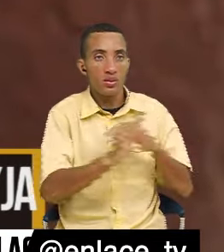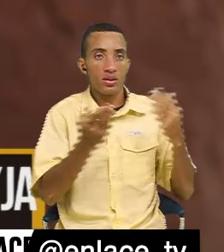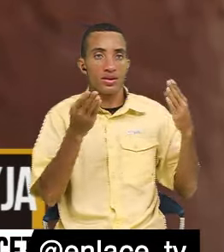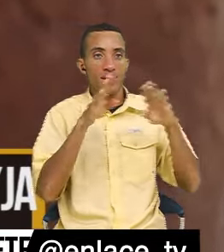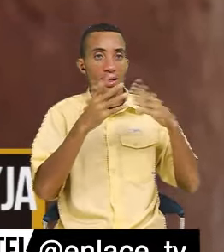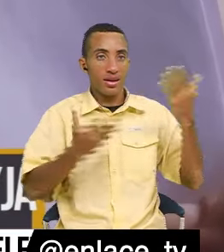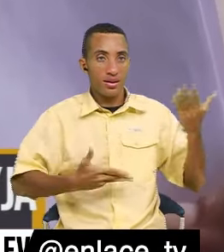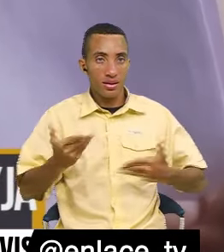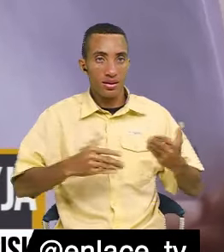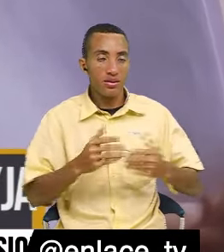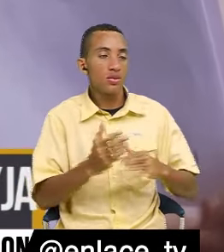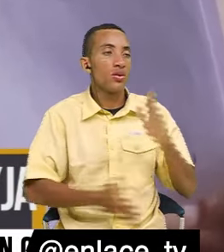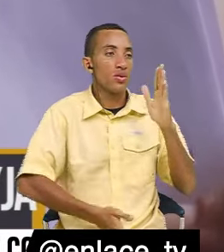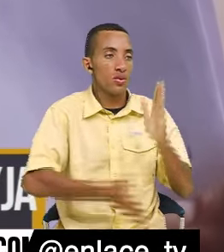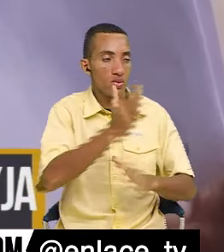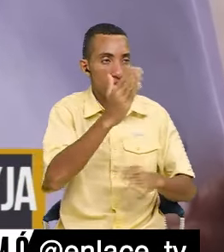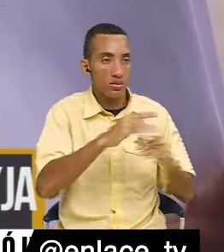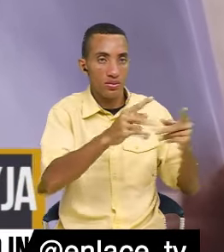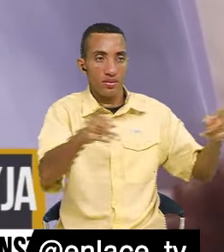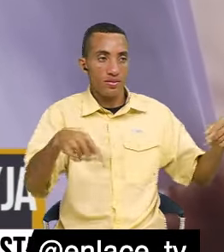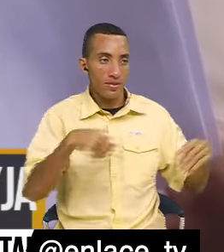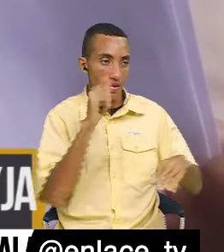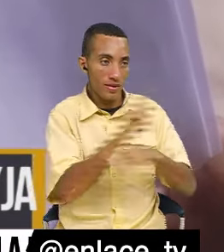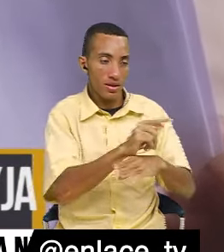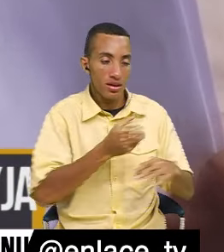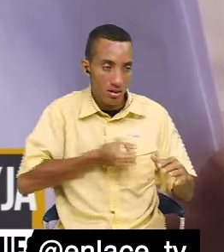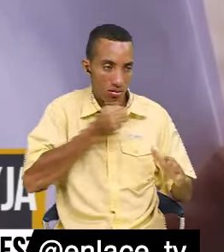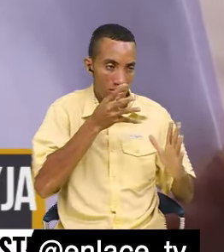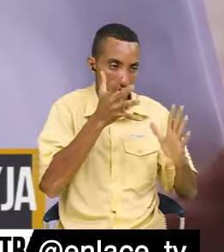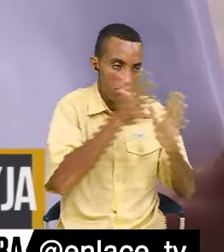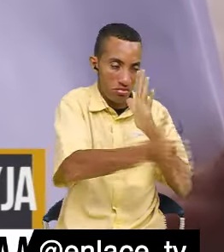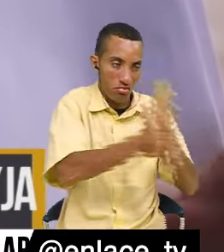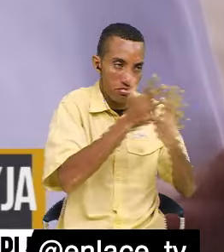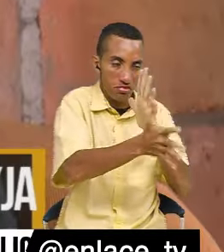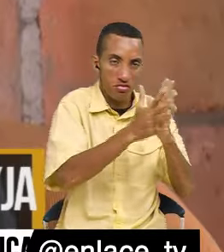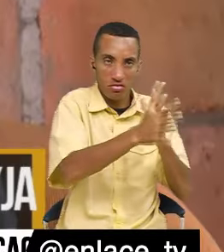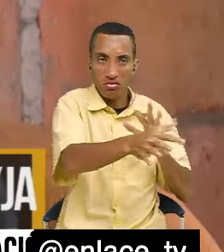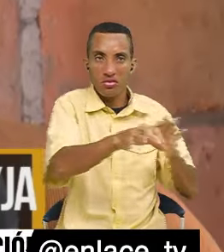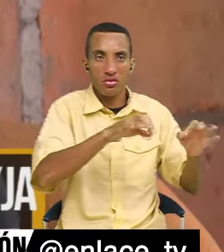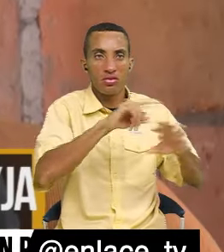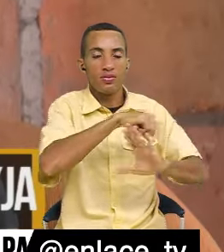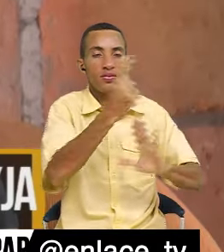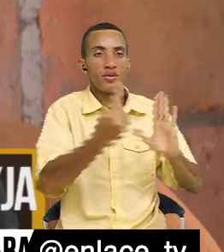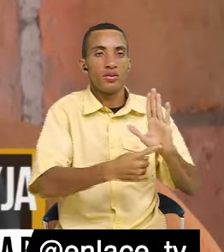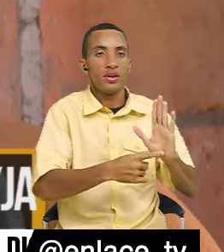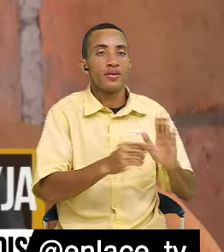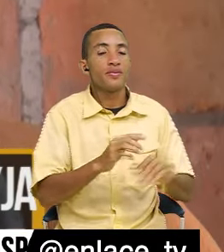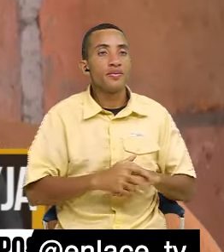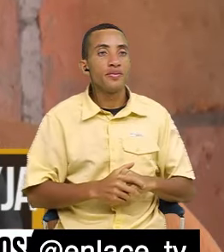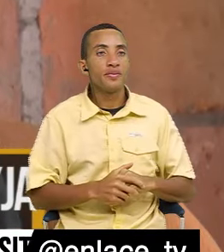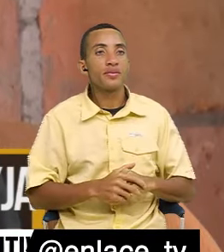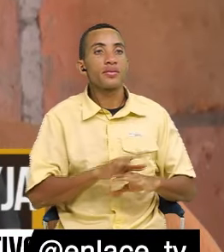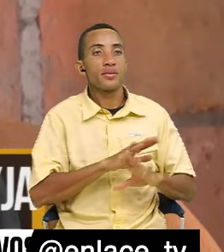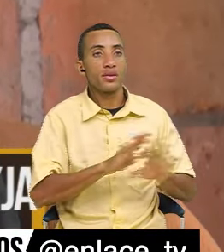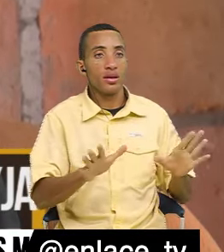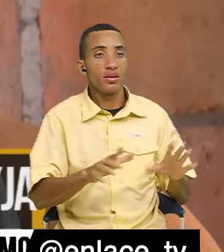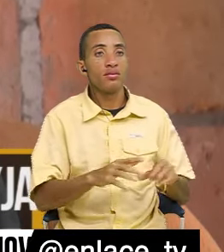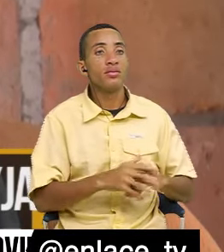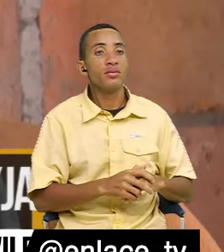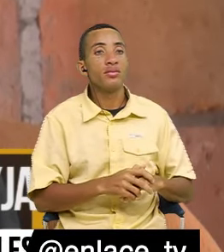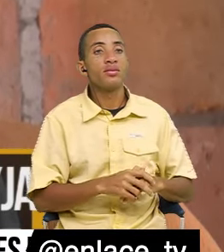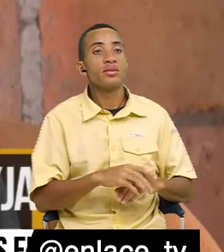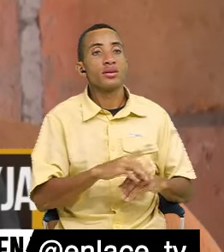fuimos a la fiscalía, pues hicimos el denuncio respectivo. Pues no se tomó como lo que se debe considerar, pero